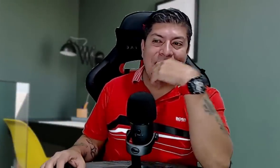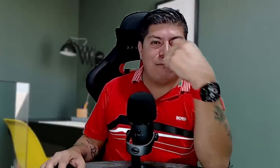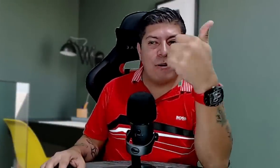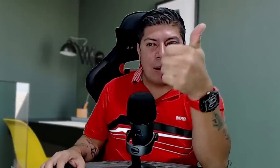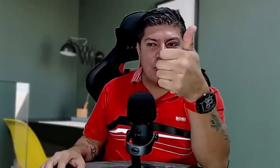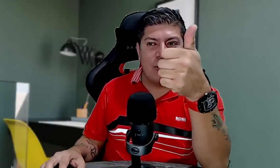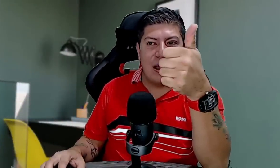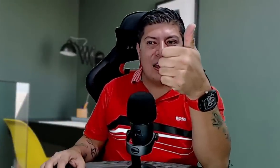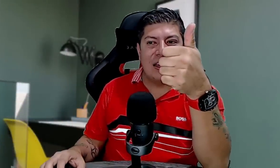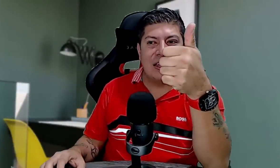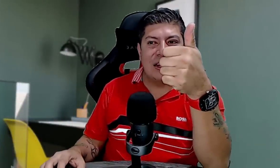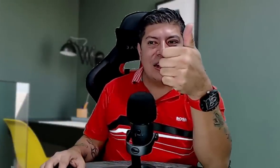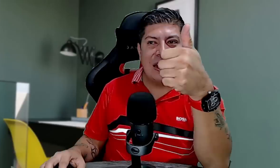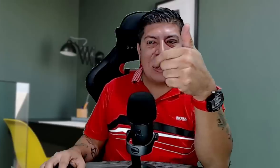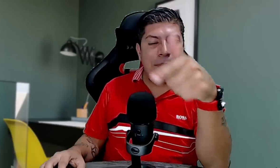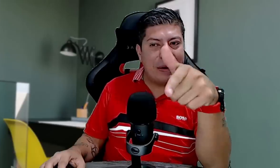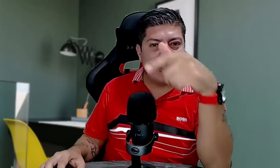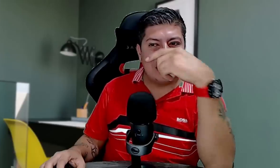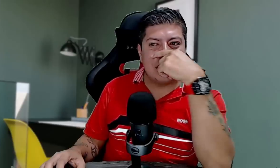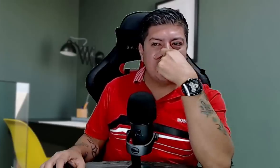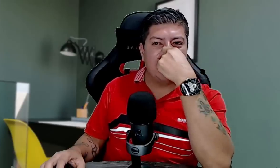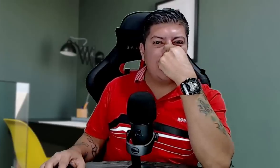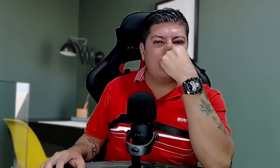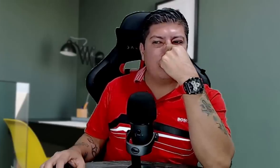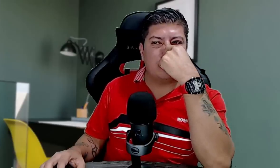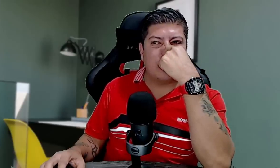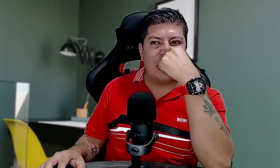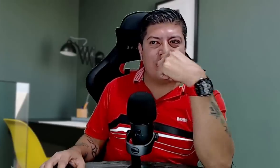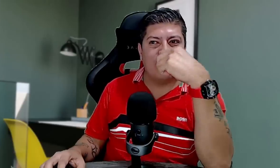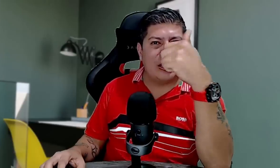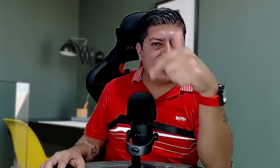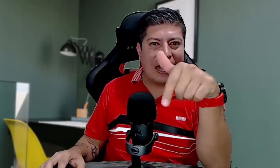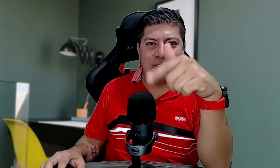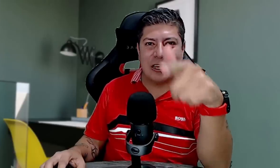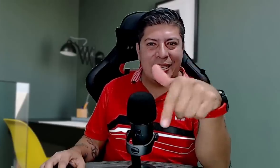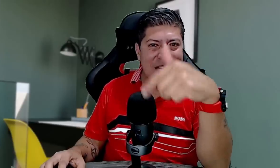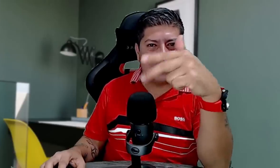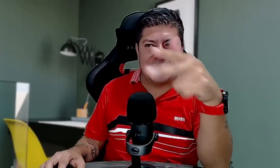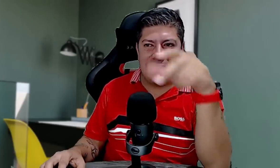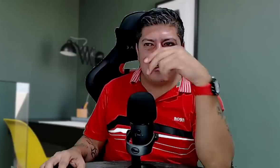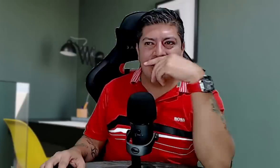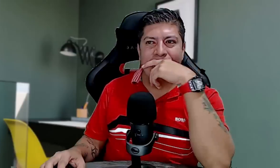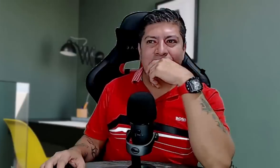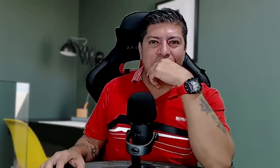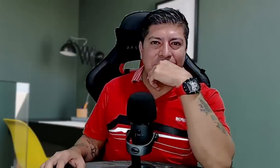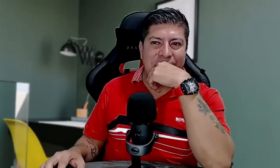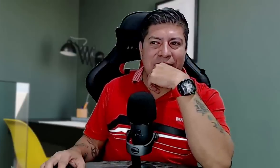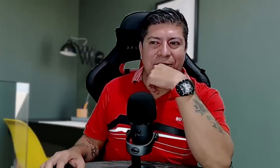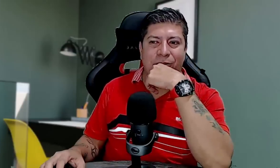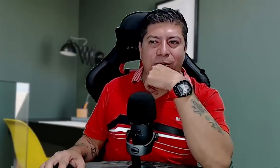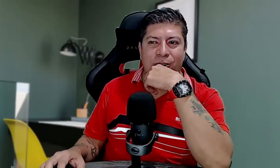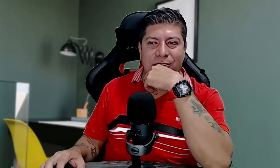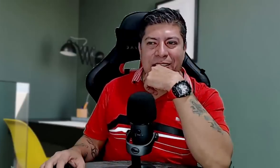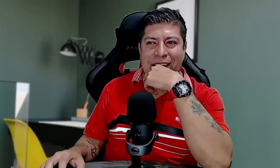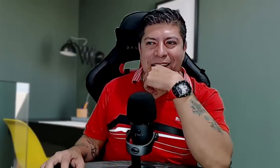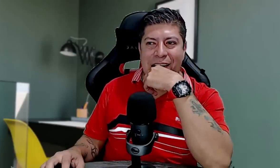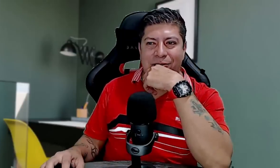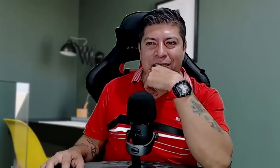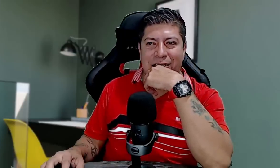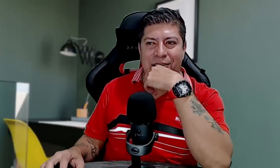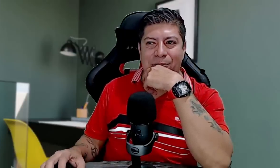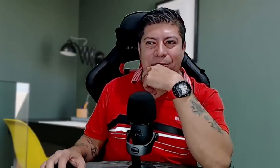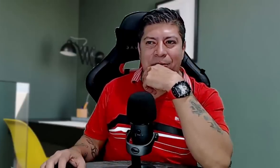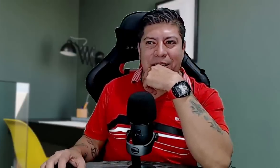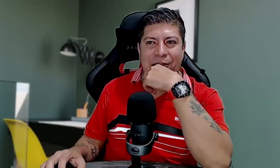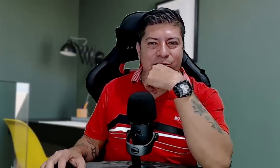el foaproa la privatización y todo esto que dejó desde Carlos Salinas Cedillo Vicente Fox este